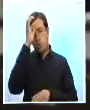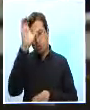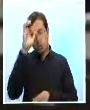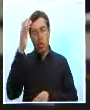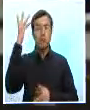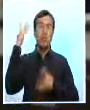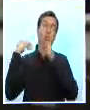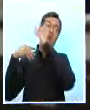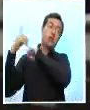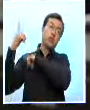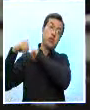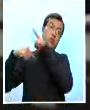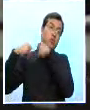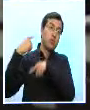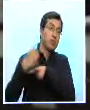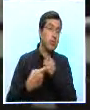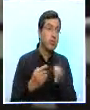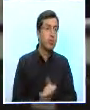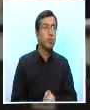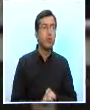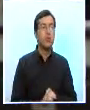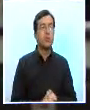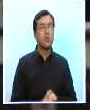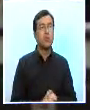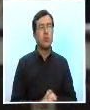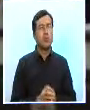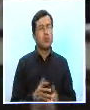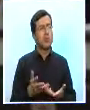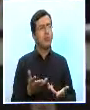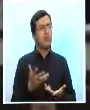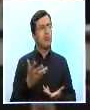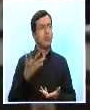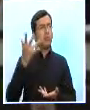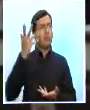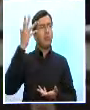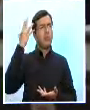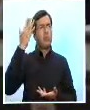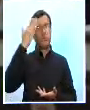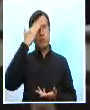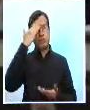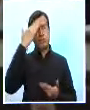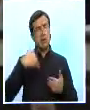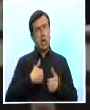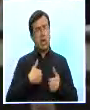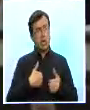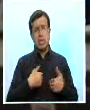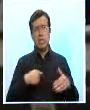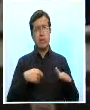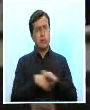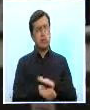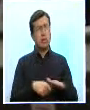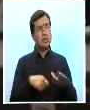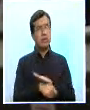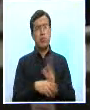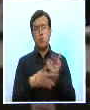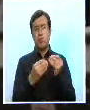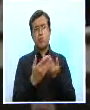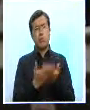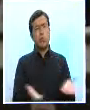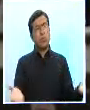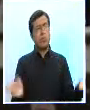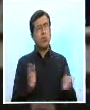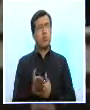pero es algo de la historia porque ya sabemos tanto del sufrimiento del animal de animales en general